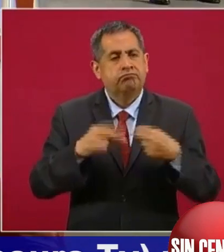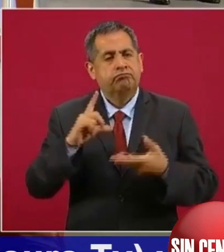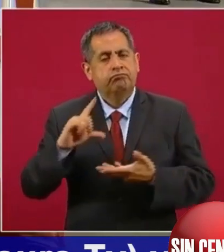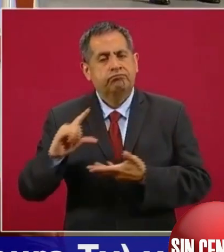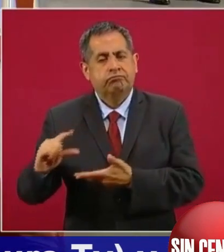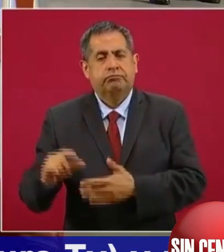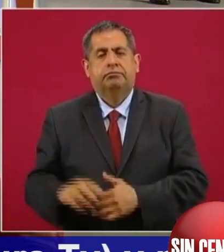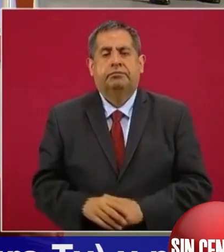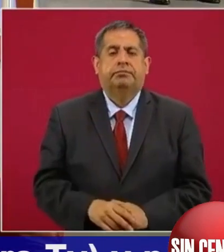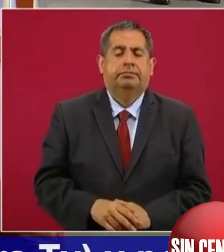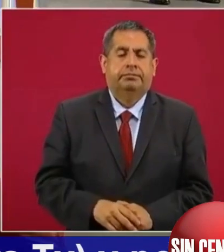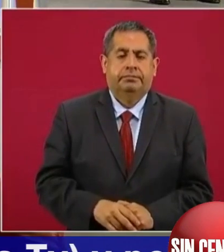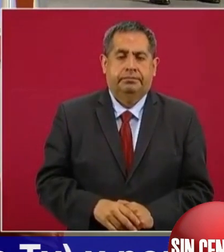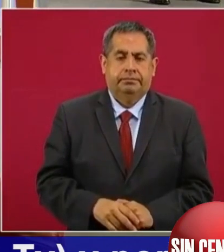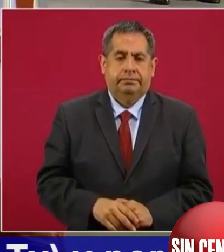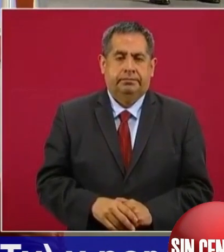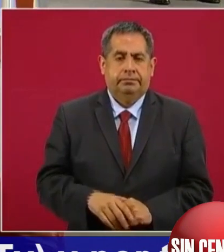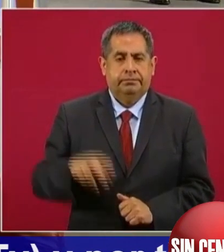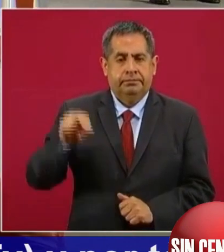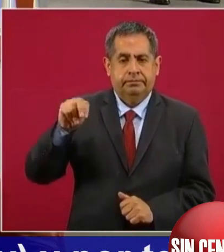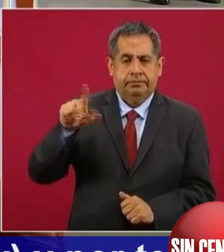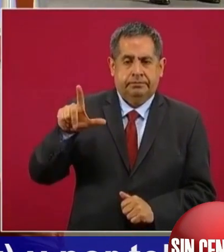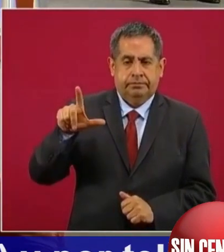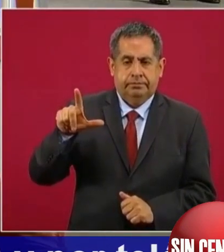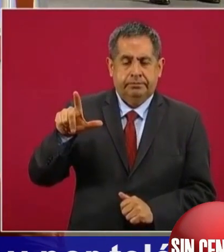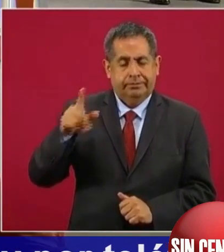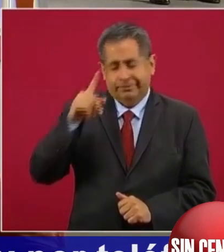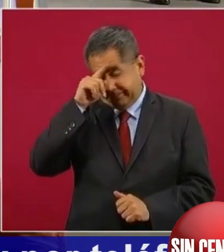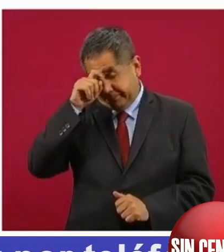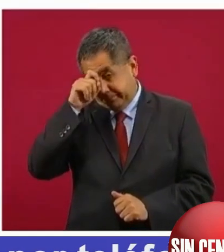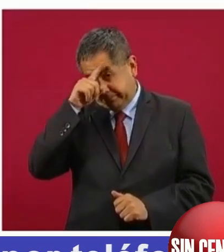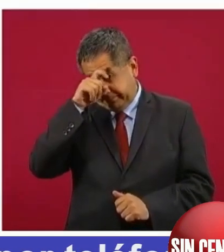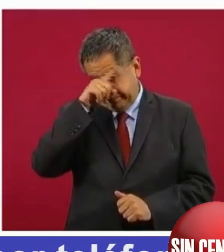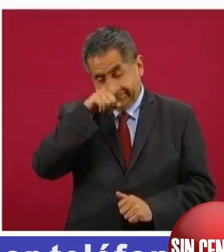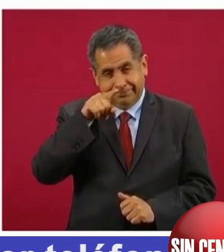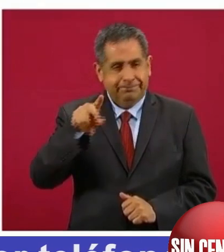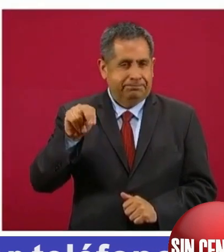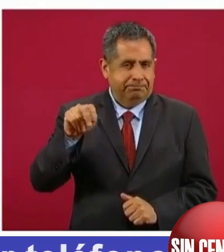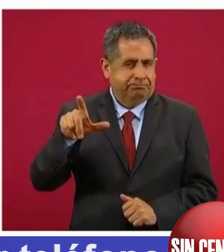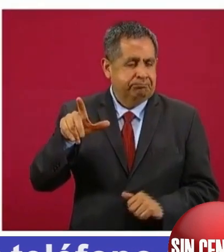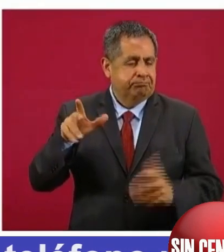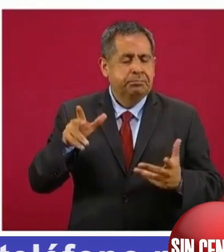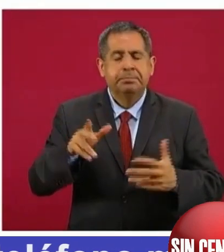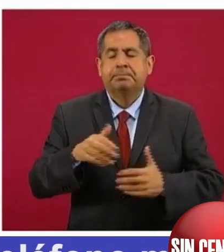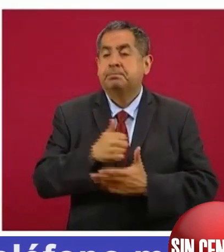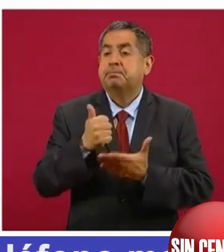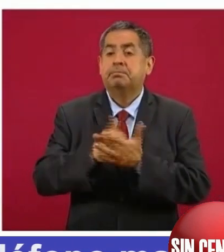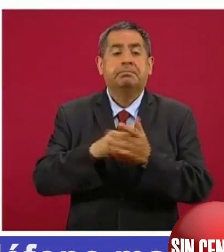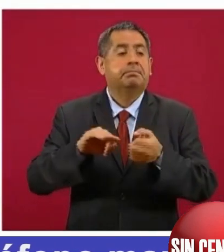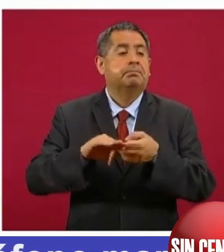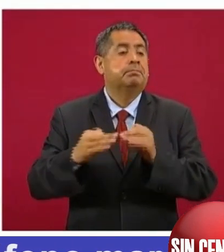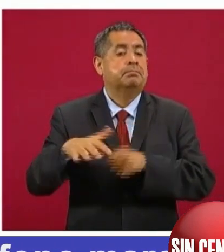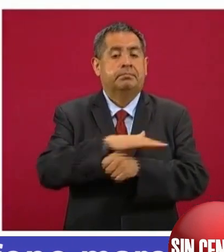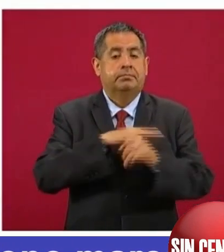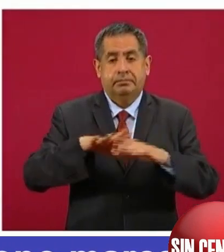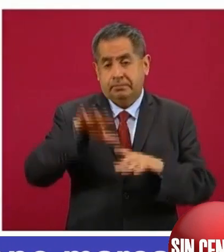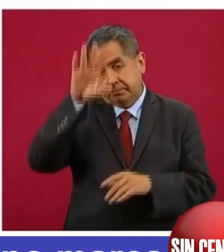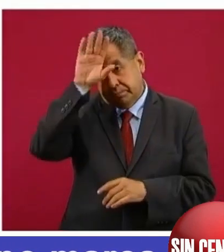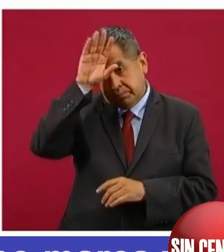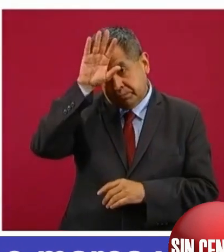siguiente. Nuevo León, tercer estado de difícil manejo por las zonas metropolitanas, en este caso